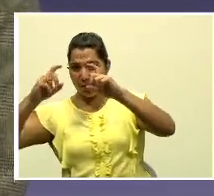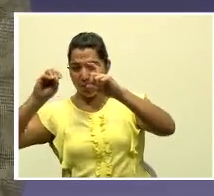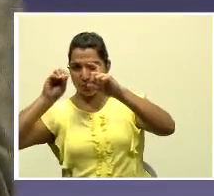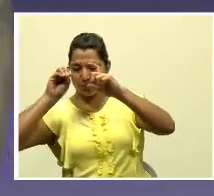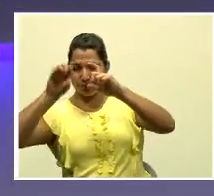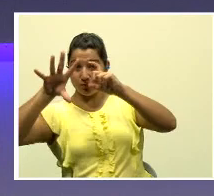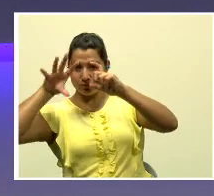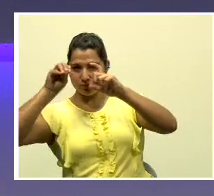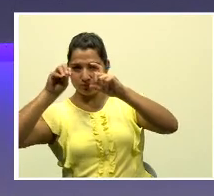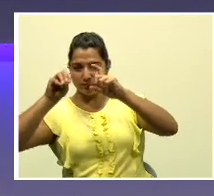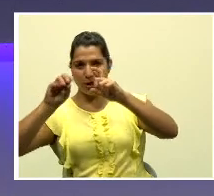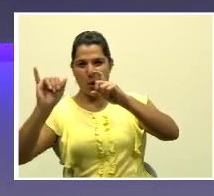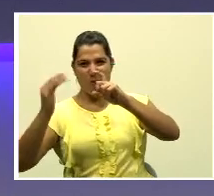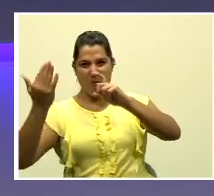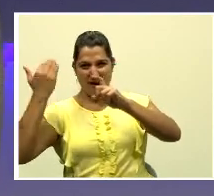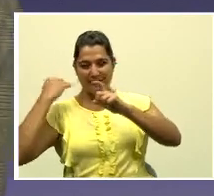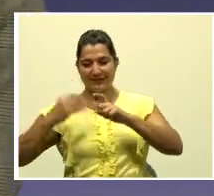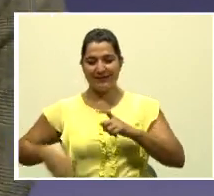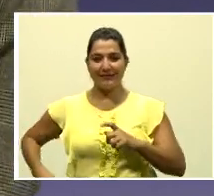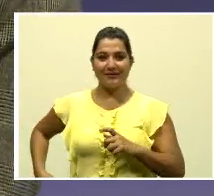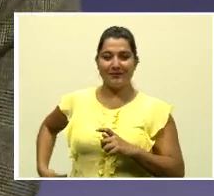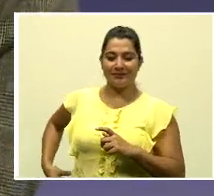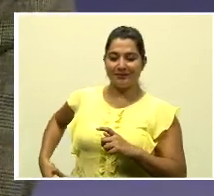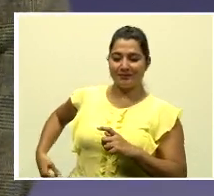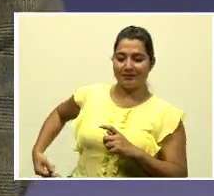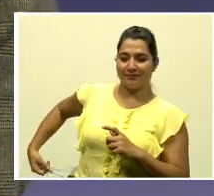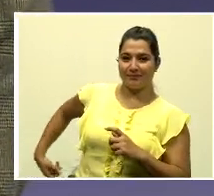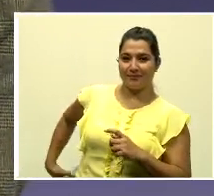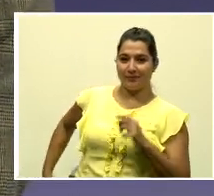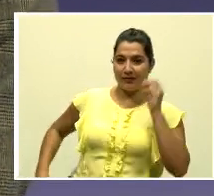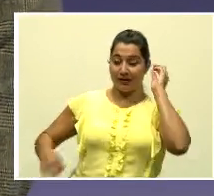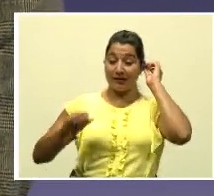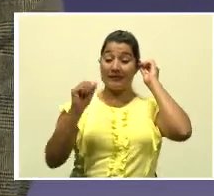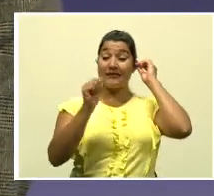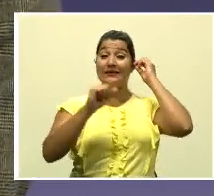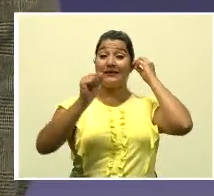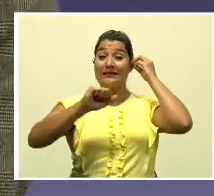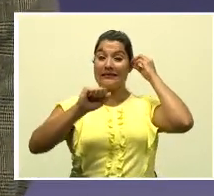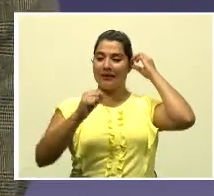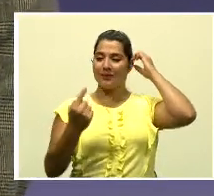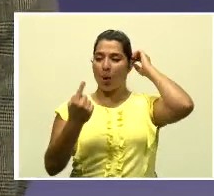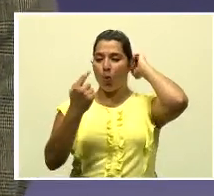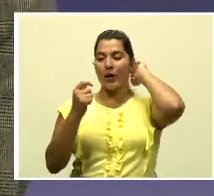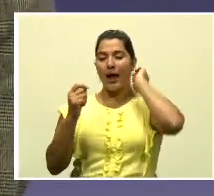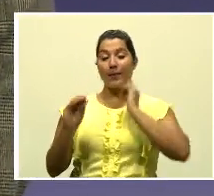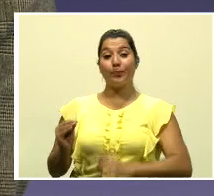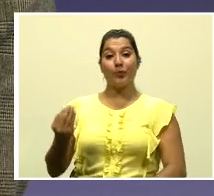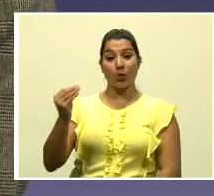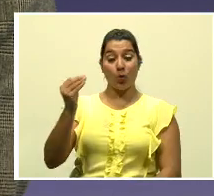una muchacha que tuvo un proyecto de